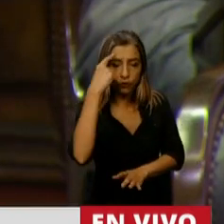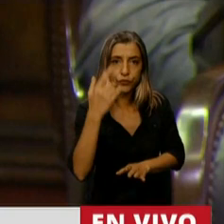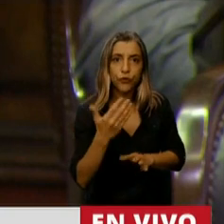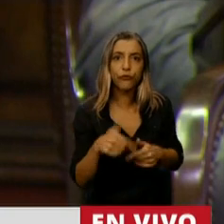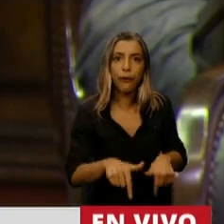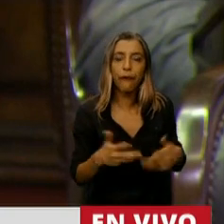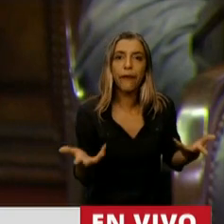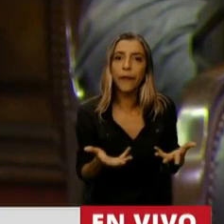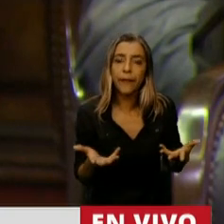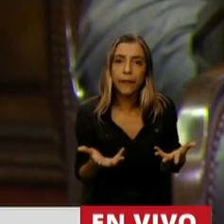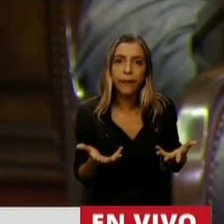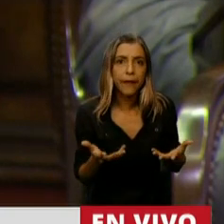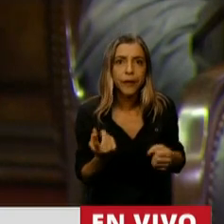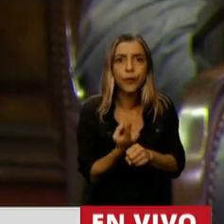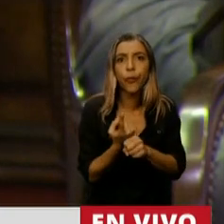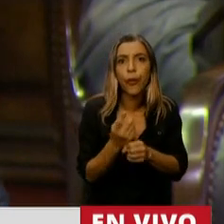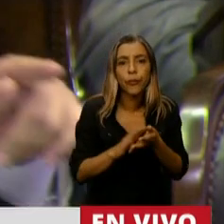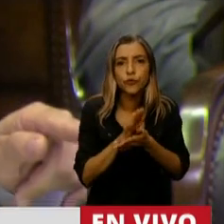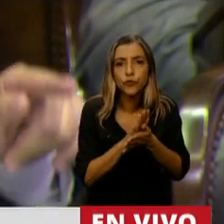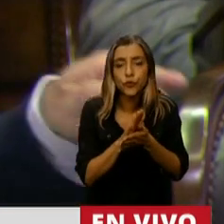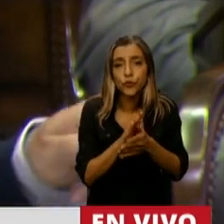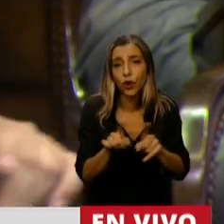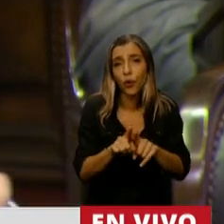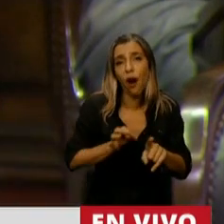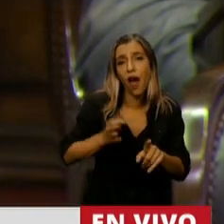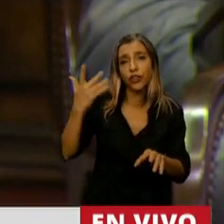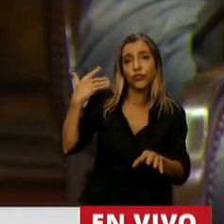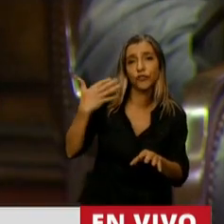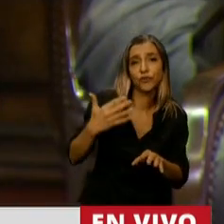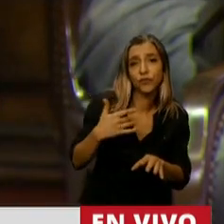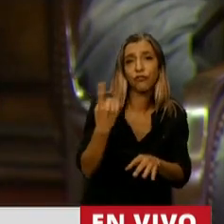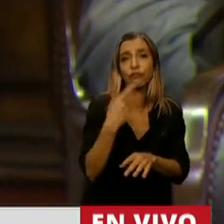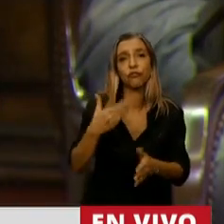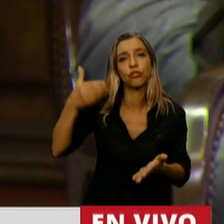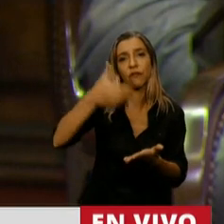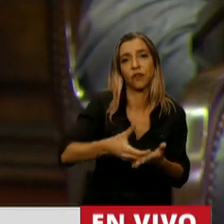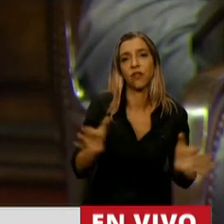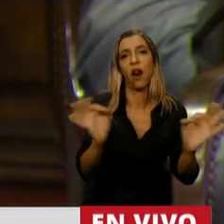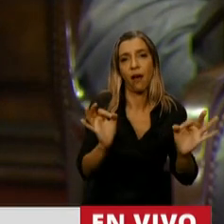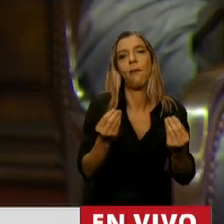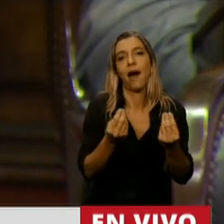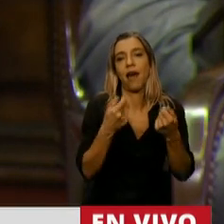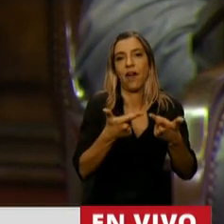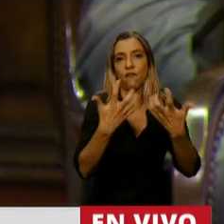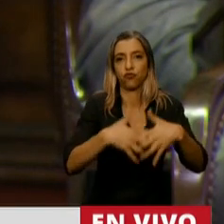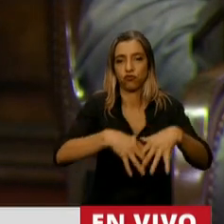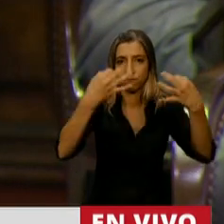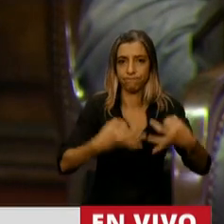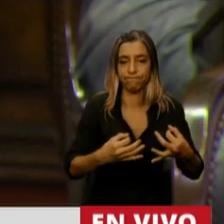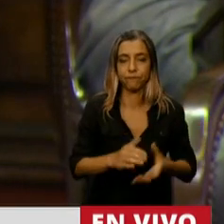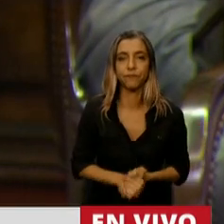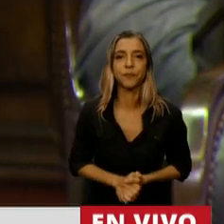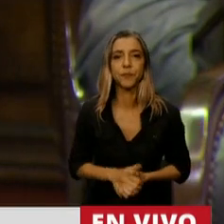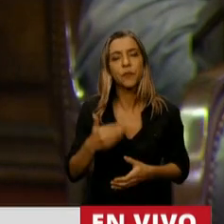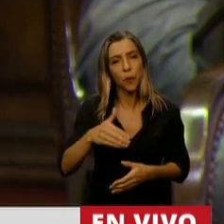hemos sido a lo largo de muchos años de destinar los recursos necesarios para que esto funcione voy cerrando